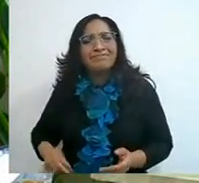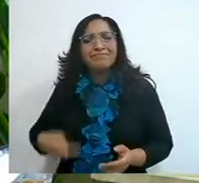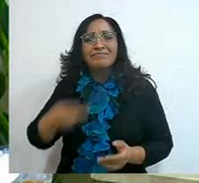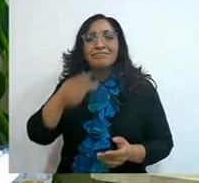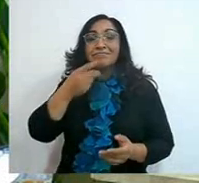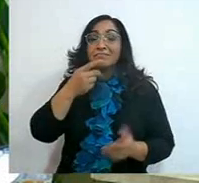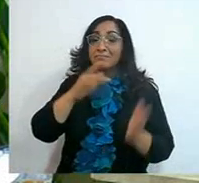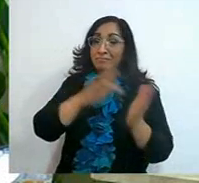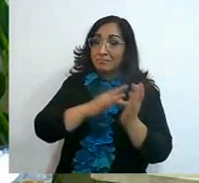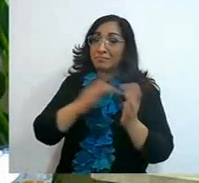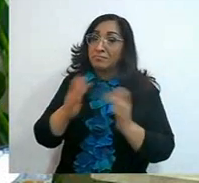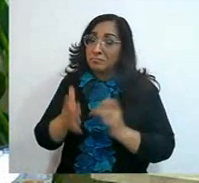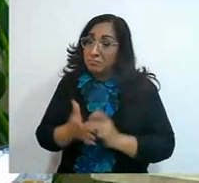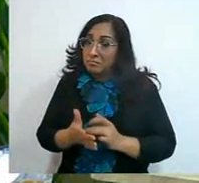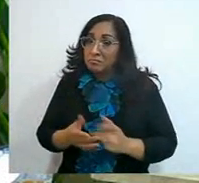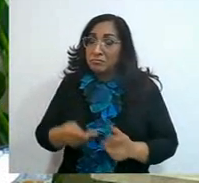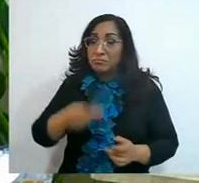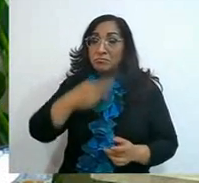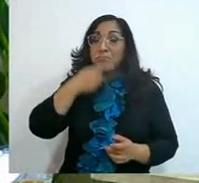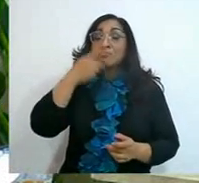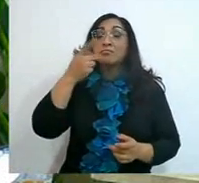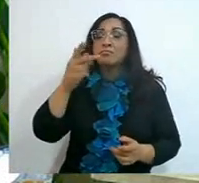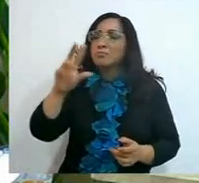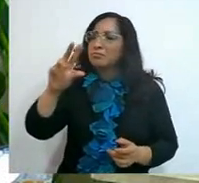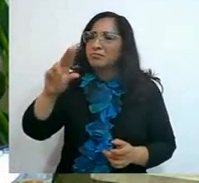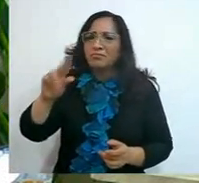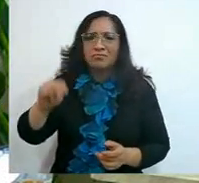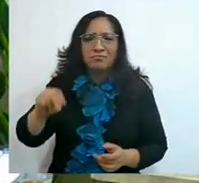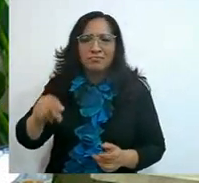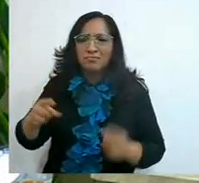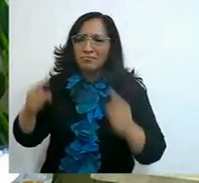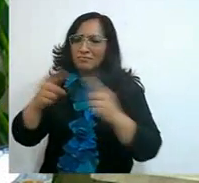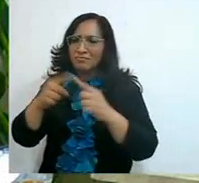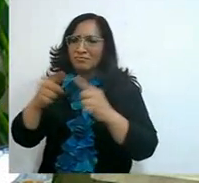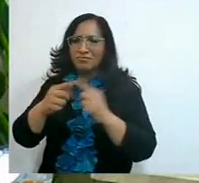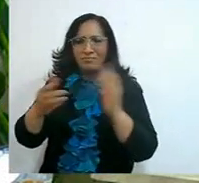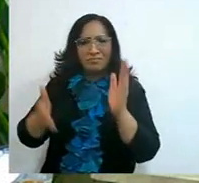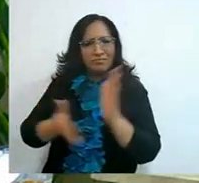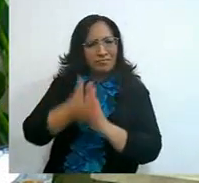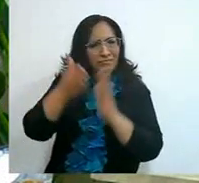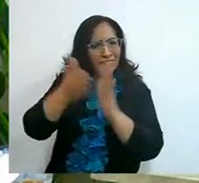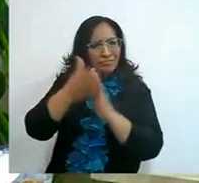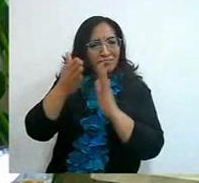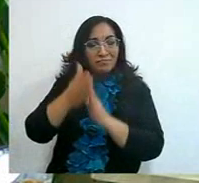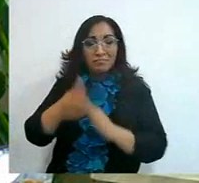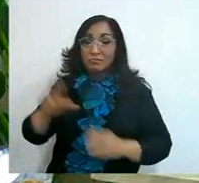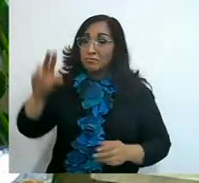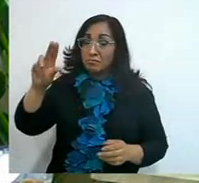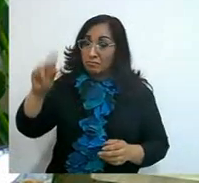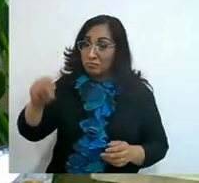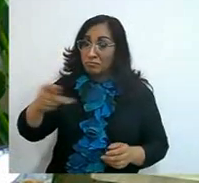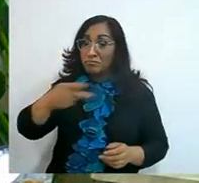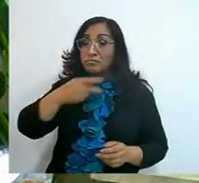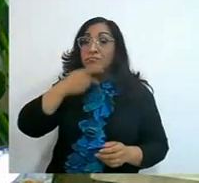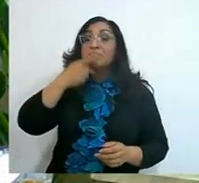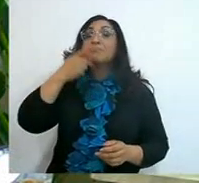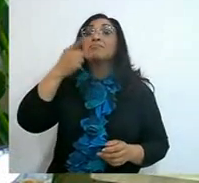templo físico, el templo de Herodes, no. Hablaba de su propio cuerpo, su templo. Él